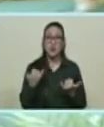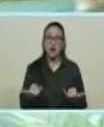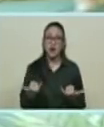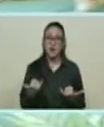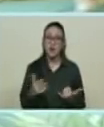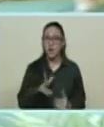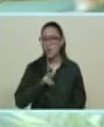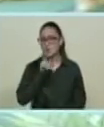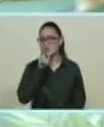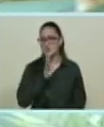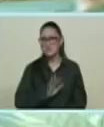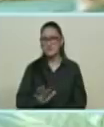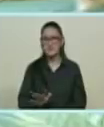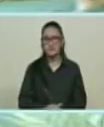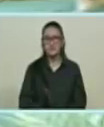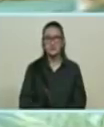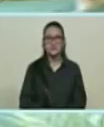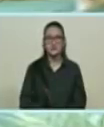bestial,